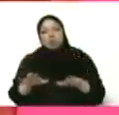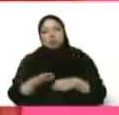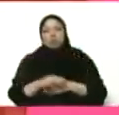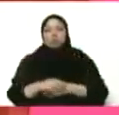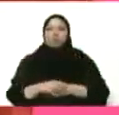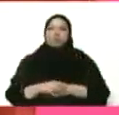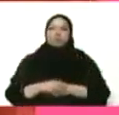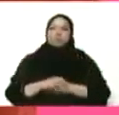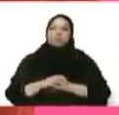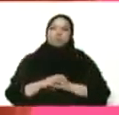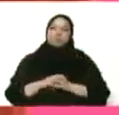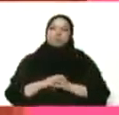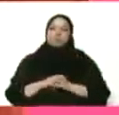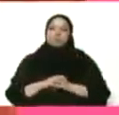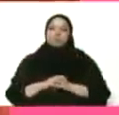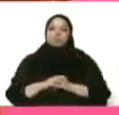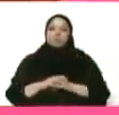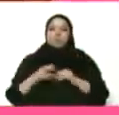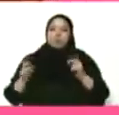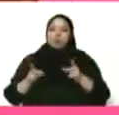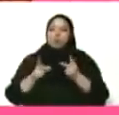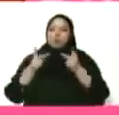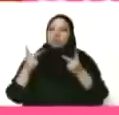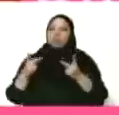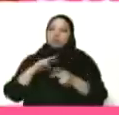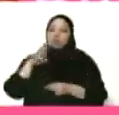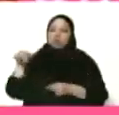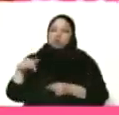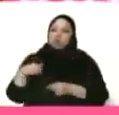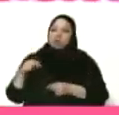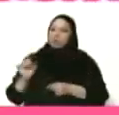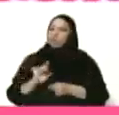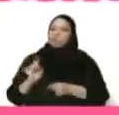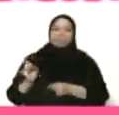encandilar por los valores que no son nuestros.